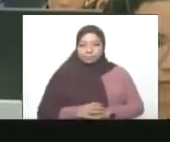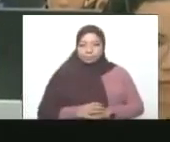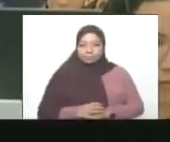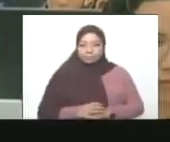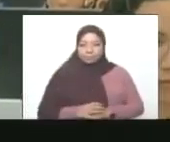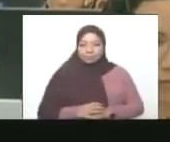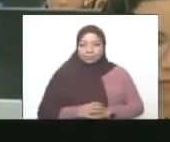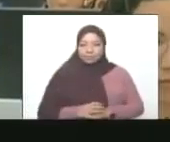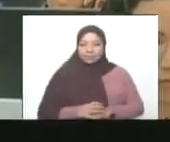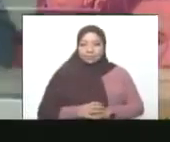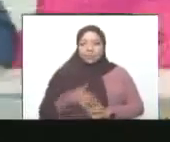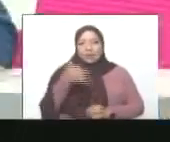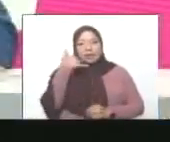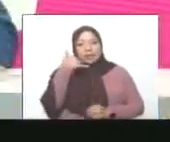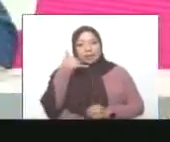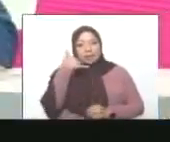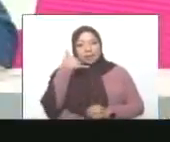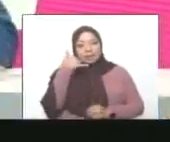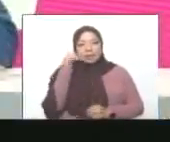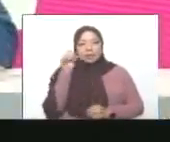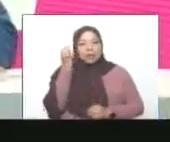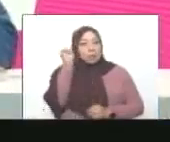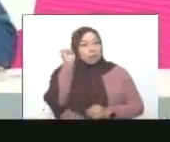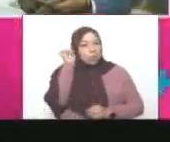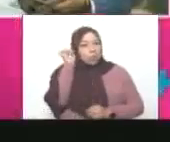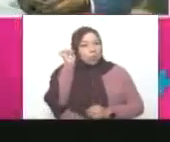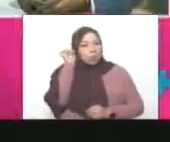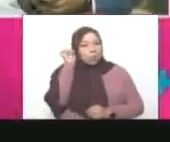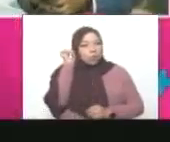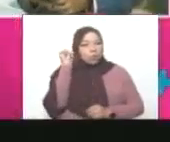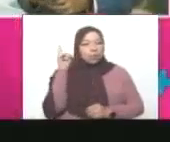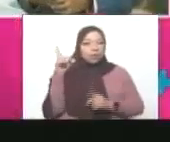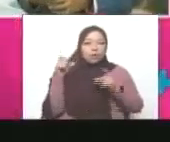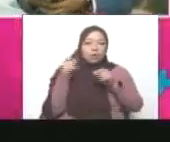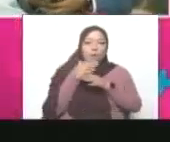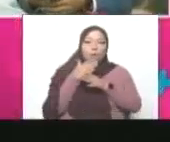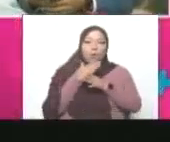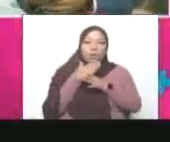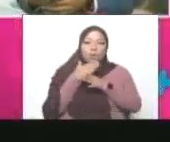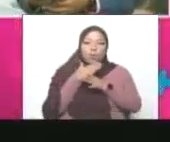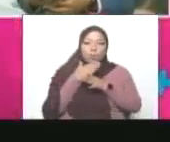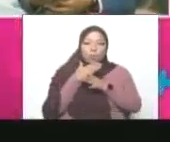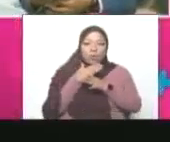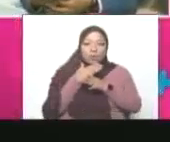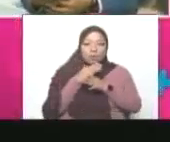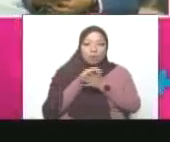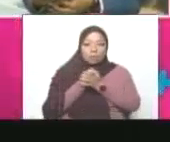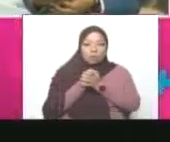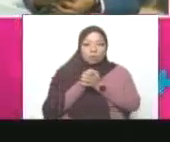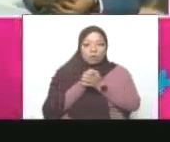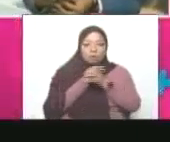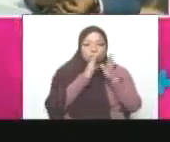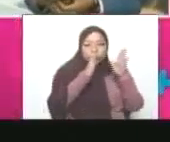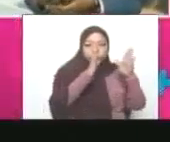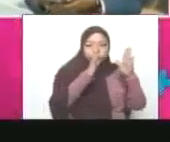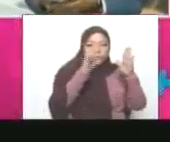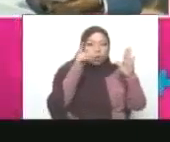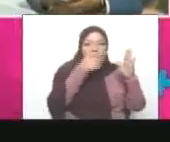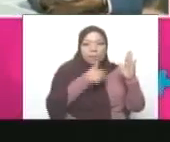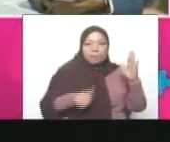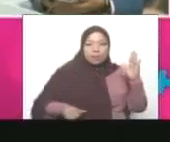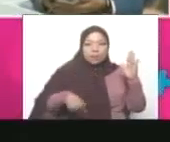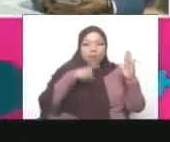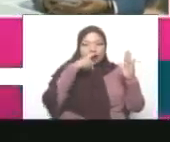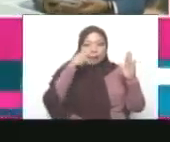Presidente. Si me estás viendo allá, ponga la pantalla compartida con Jocelyn. Yo quiero darle un